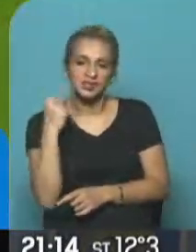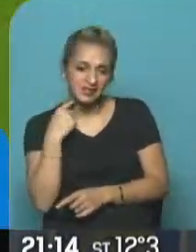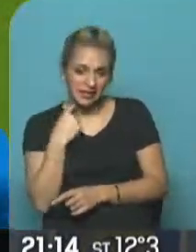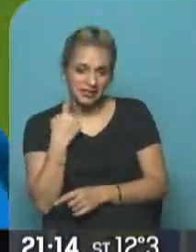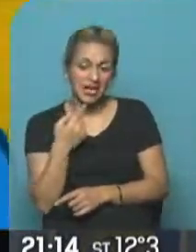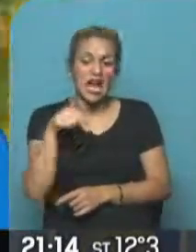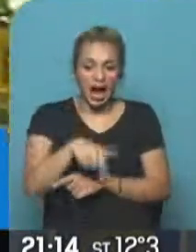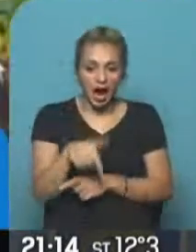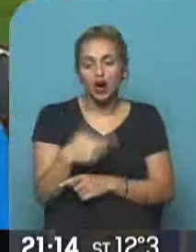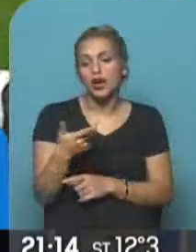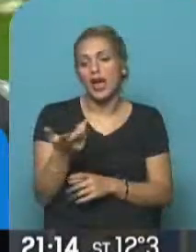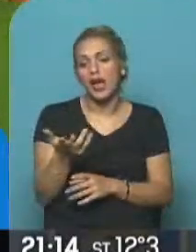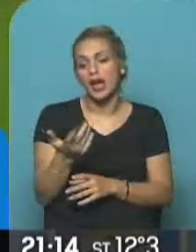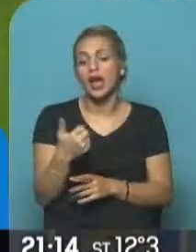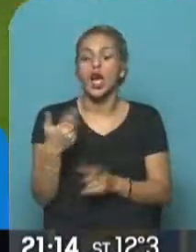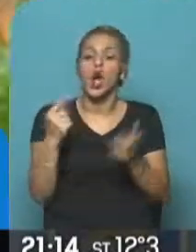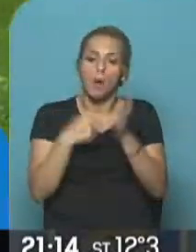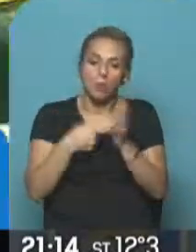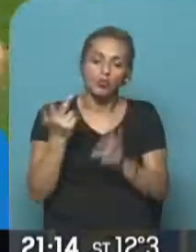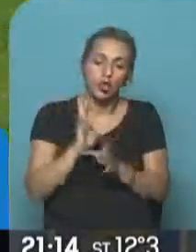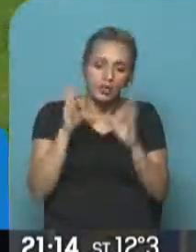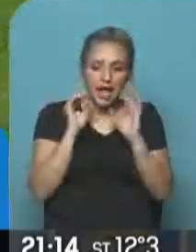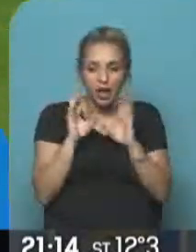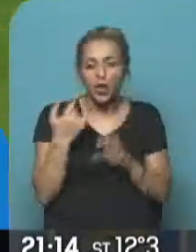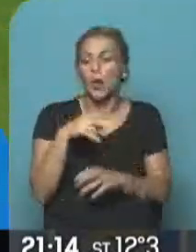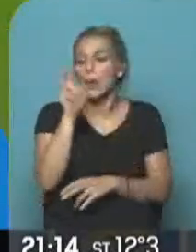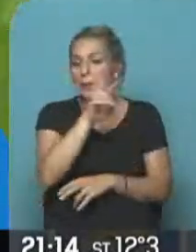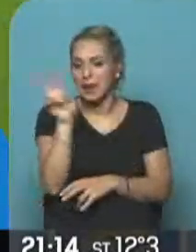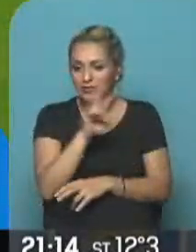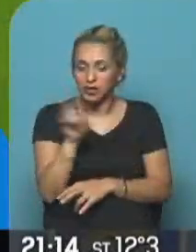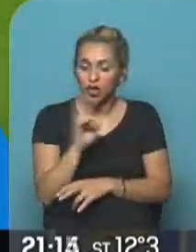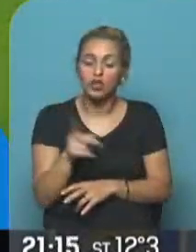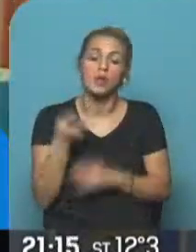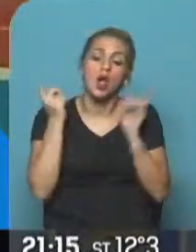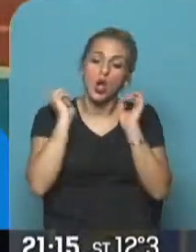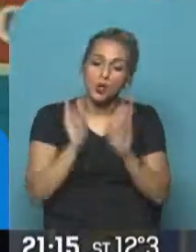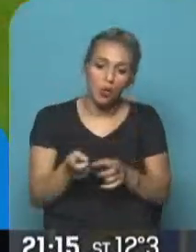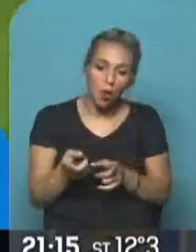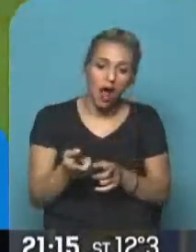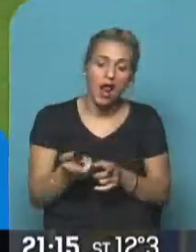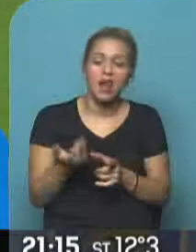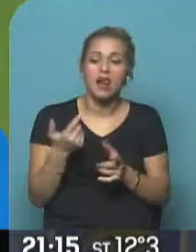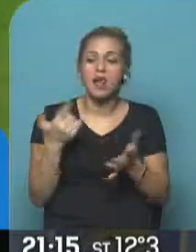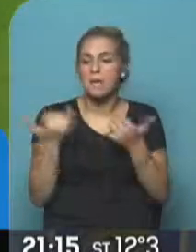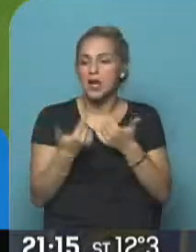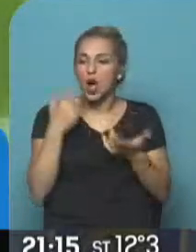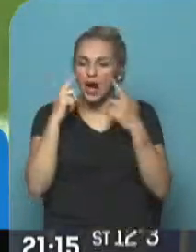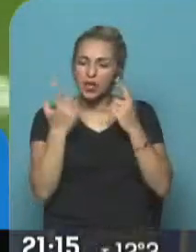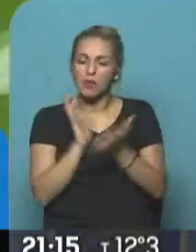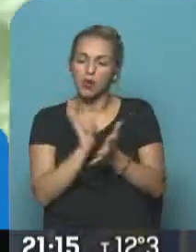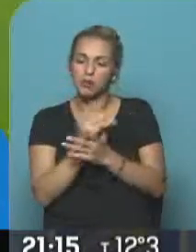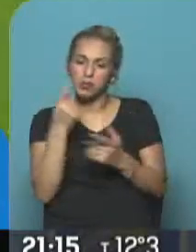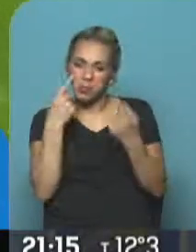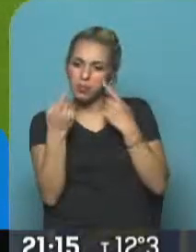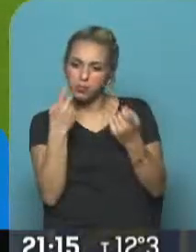menos importante en cuanto a la cantidad de puntos, 22. De todos modos, sirve como para hacer una evaluación que tiene que ver